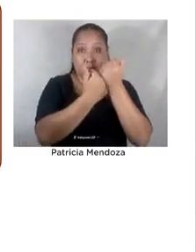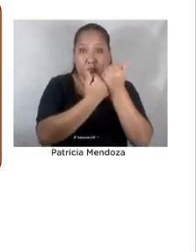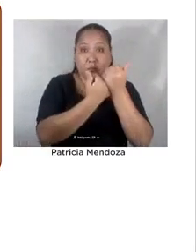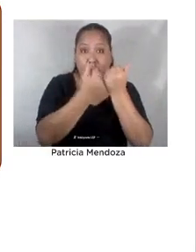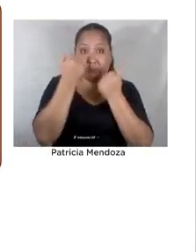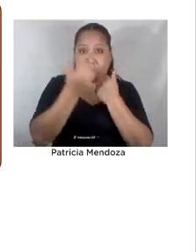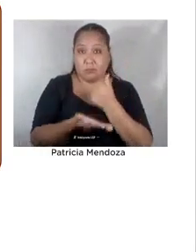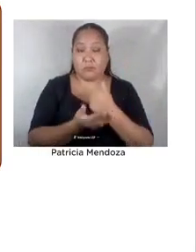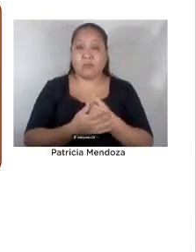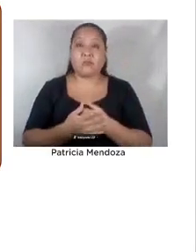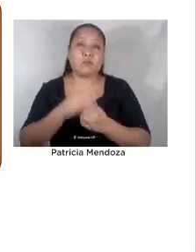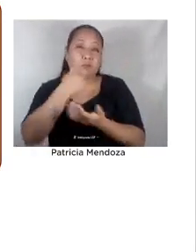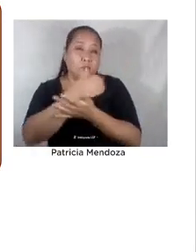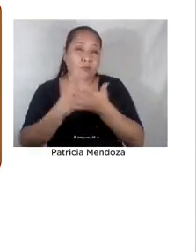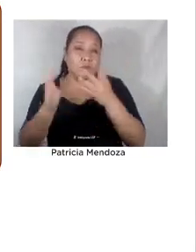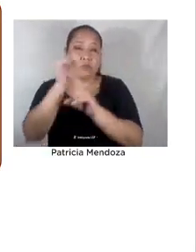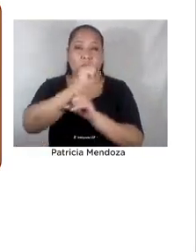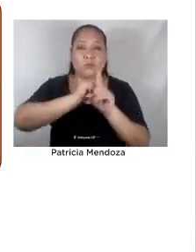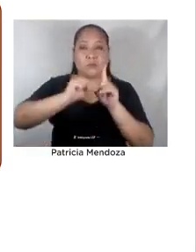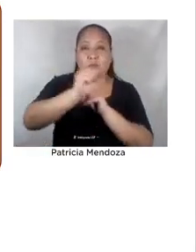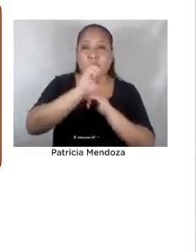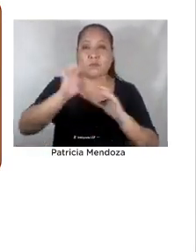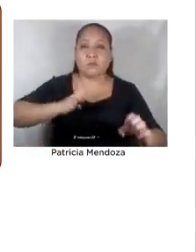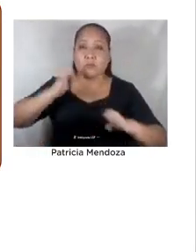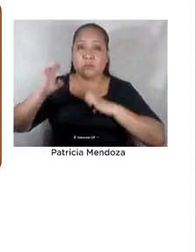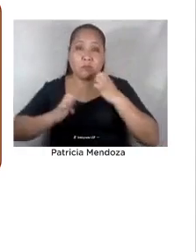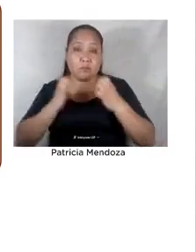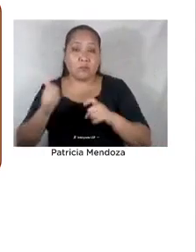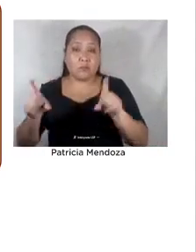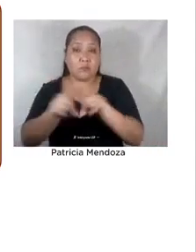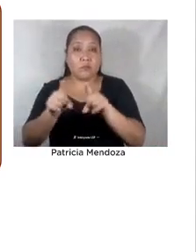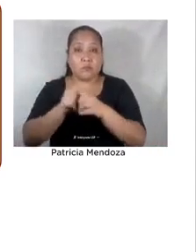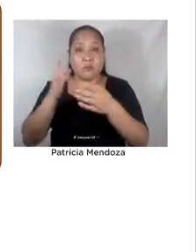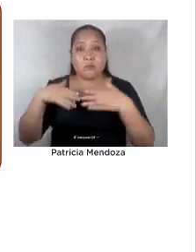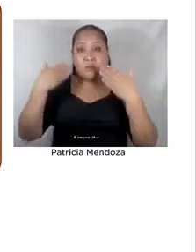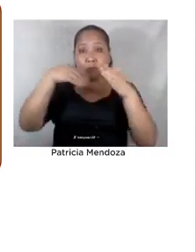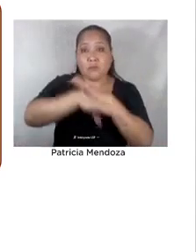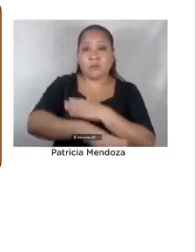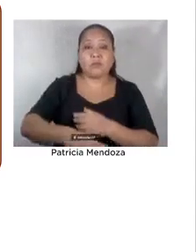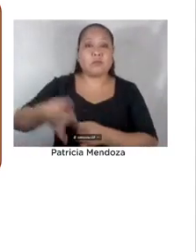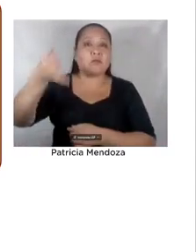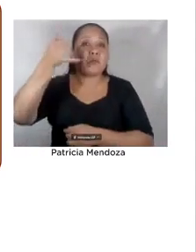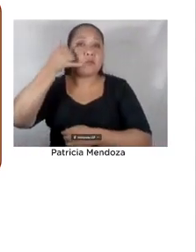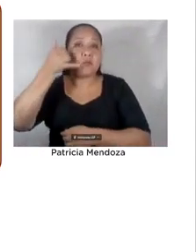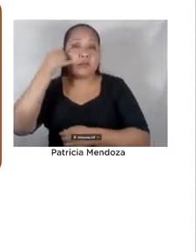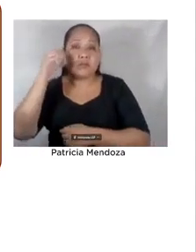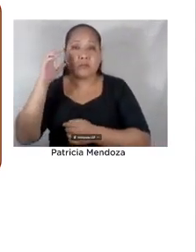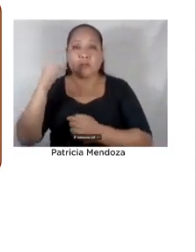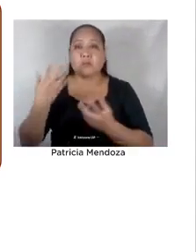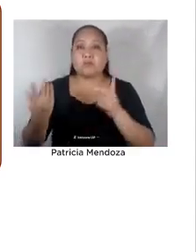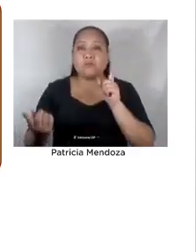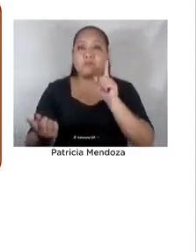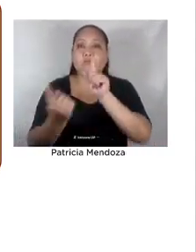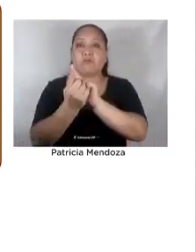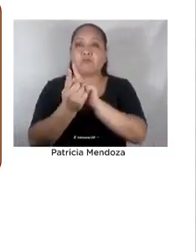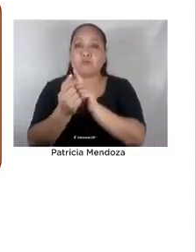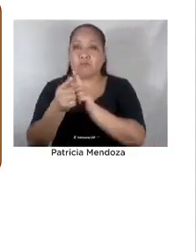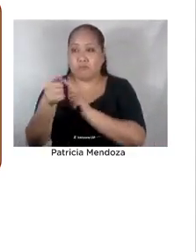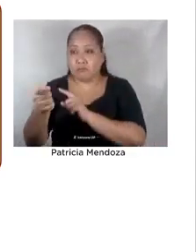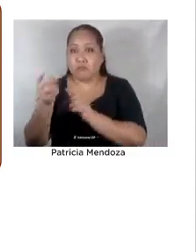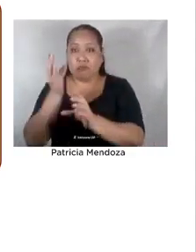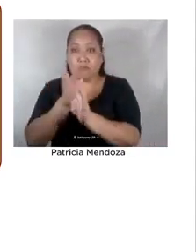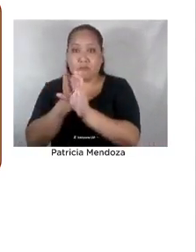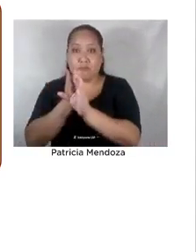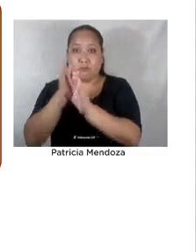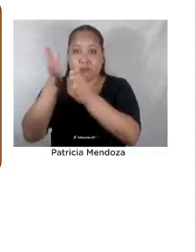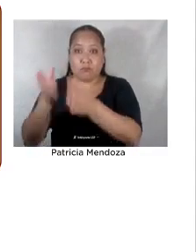lo socioemocional. Pero además también pueden acceder a citas en línea con psicólogos y tal vez hay algunos mitos en